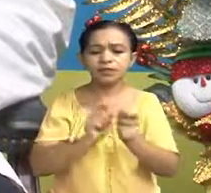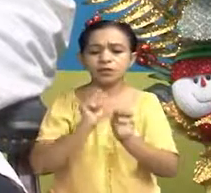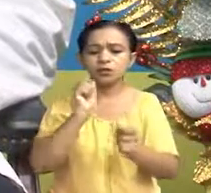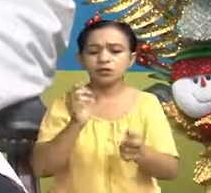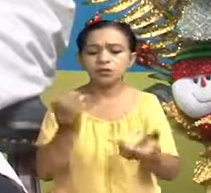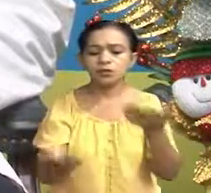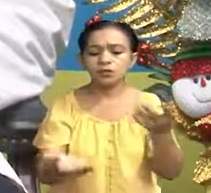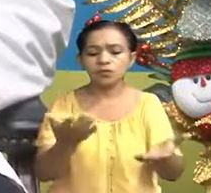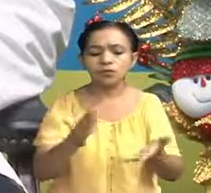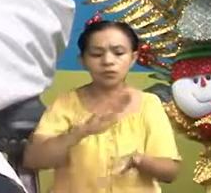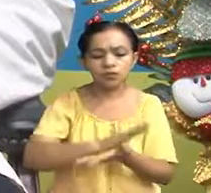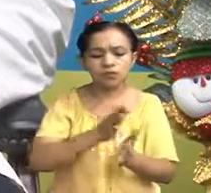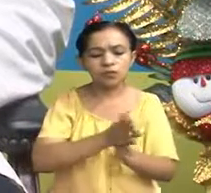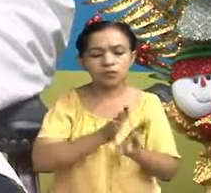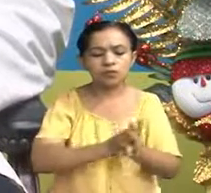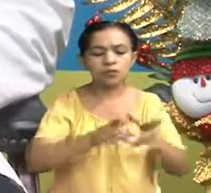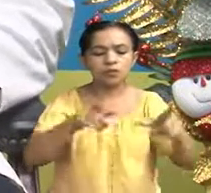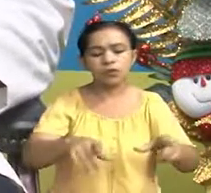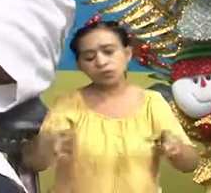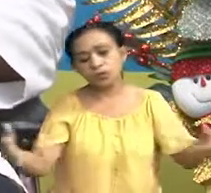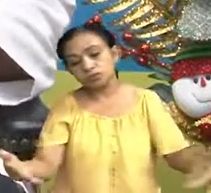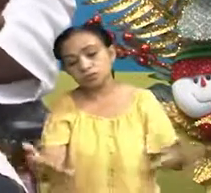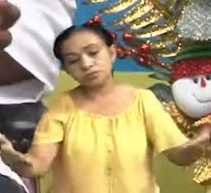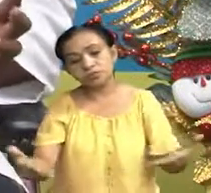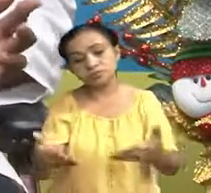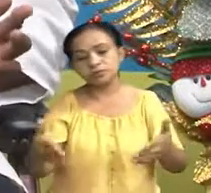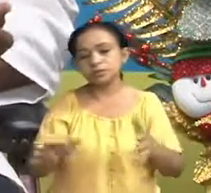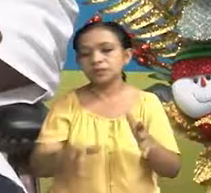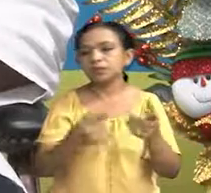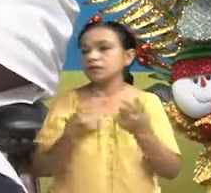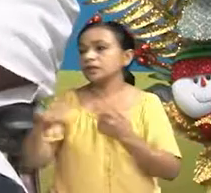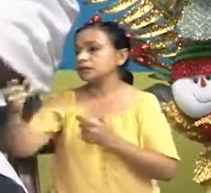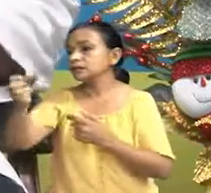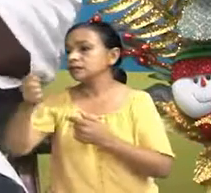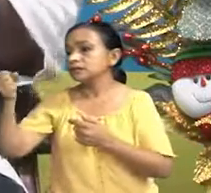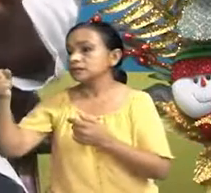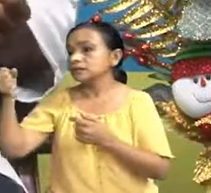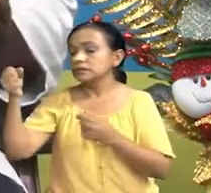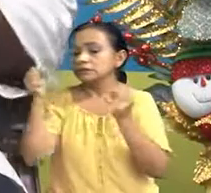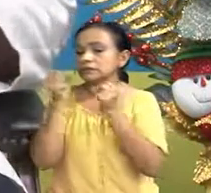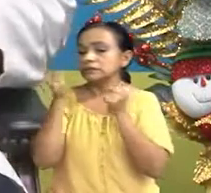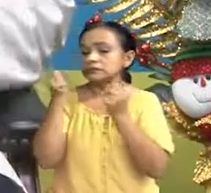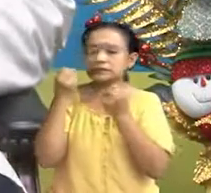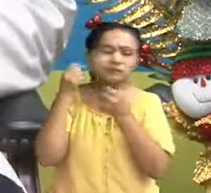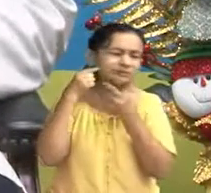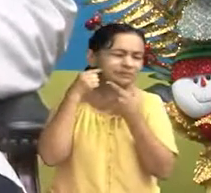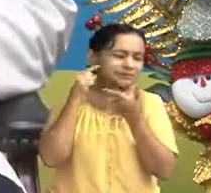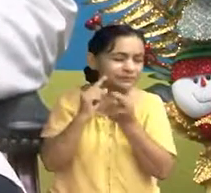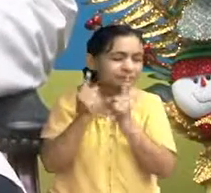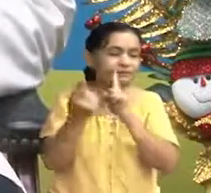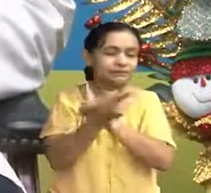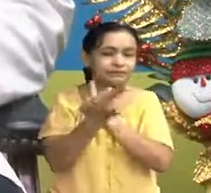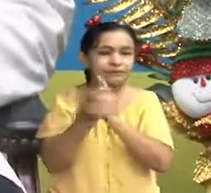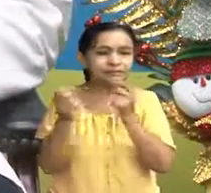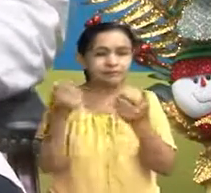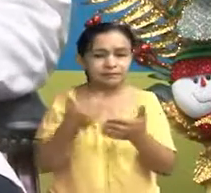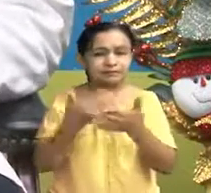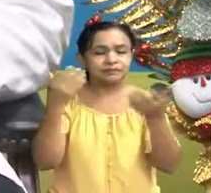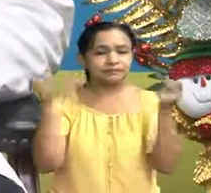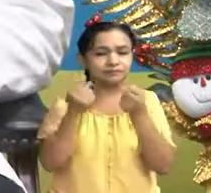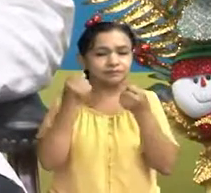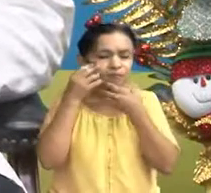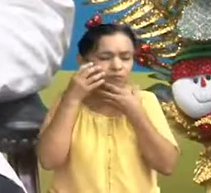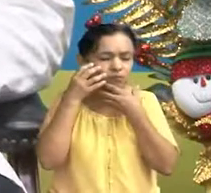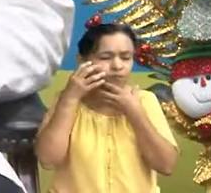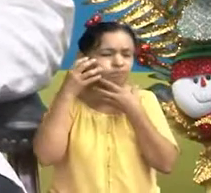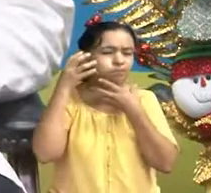ya sea echando tortillas, atizando, y van a abrir la refrigeradora y tiende este cambio brusco de temperatura a inflamar